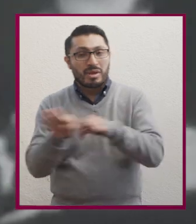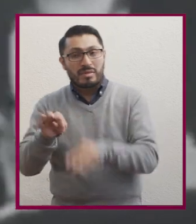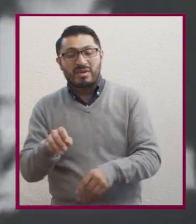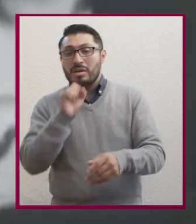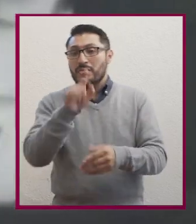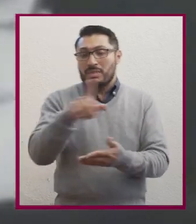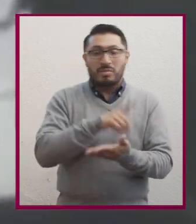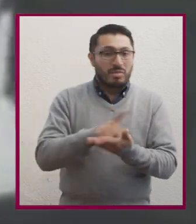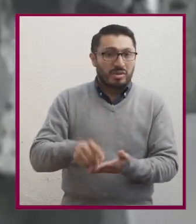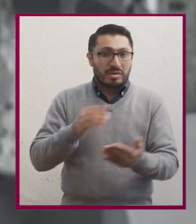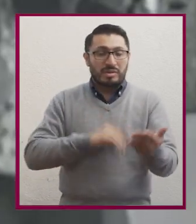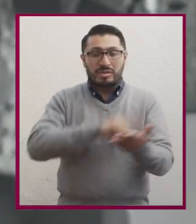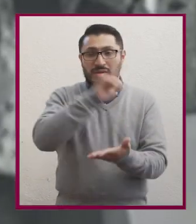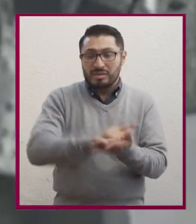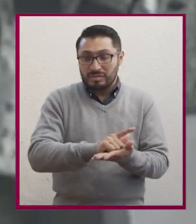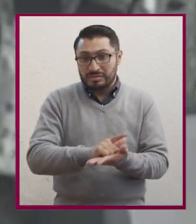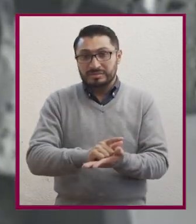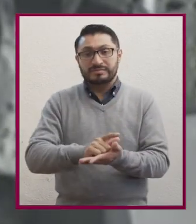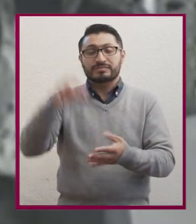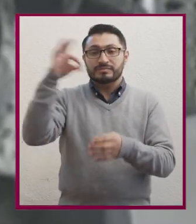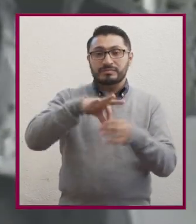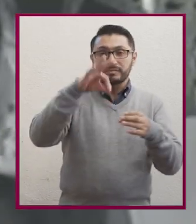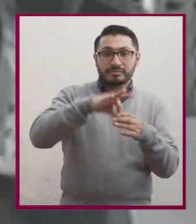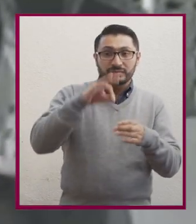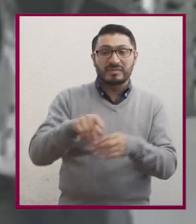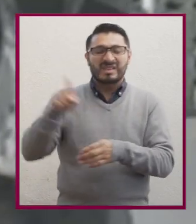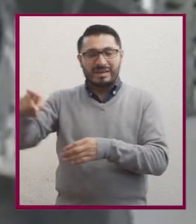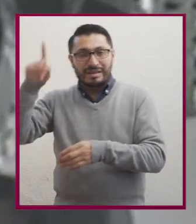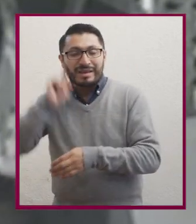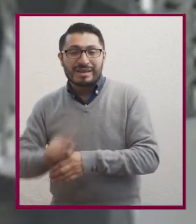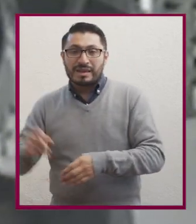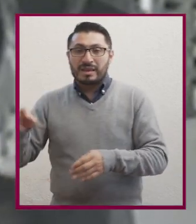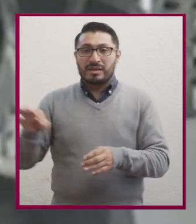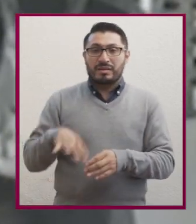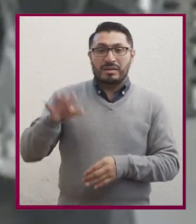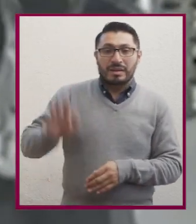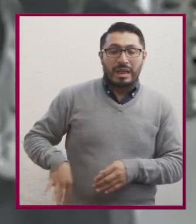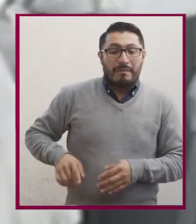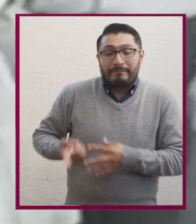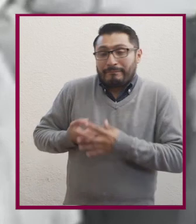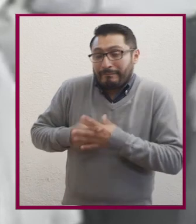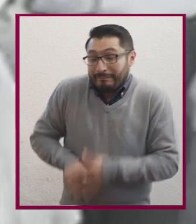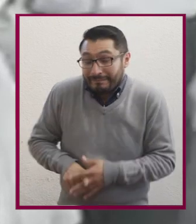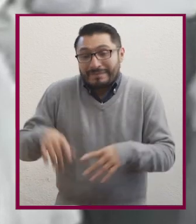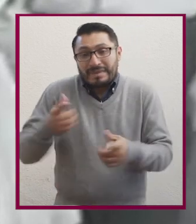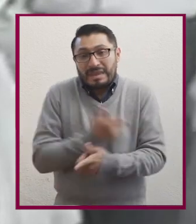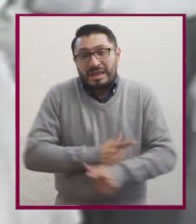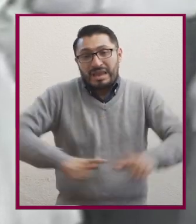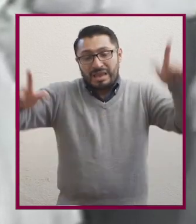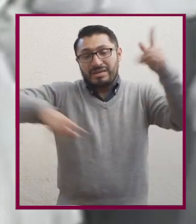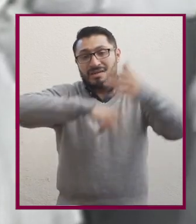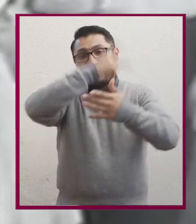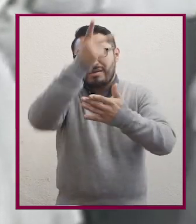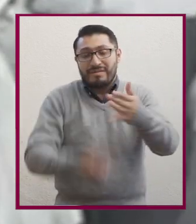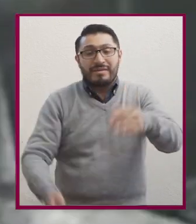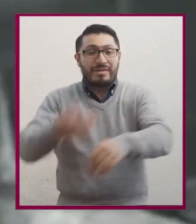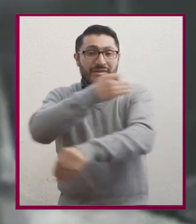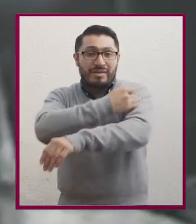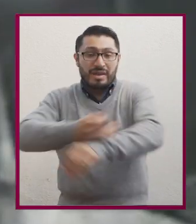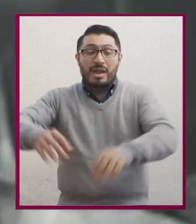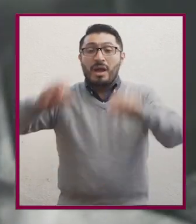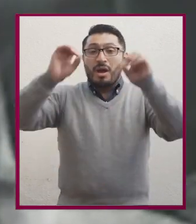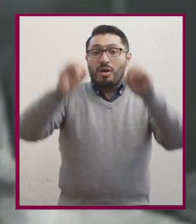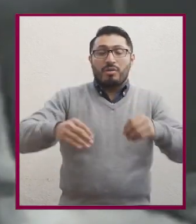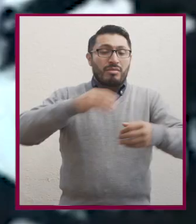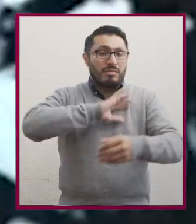mismos derechos ante la ley. El voto conseguido por las sufragistas fue apenas el comienzo, y la libertad de planificar su familia o de